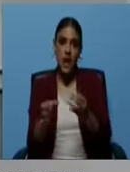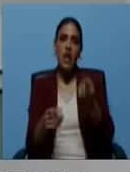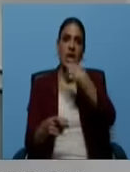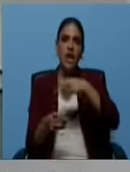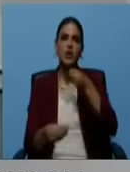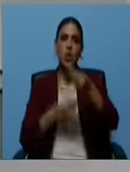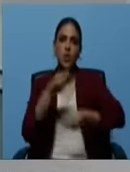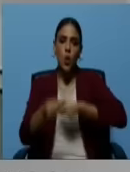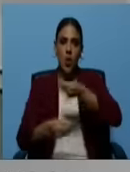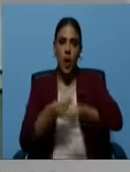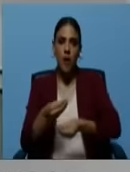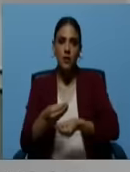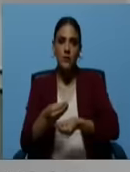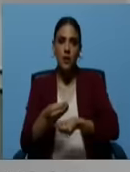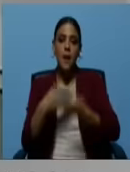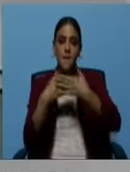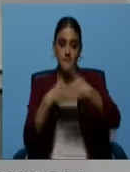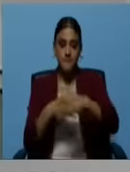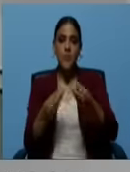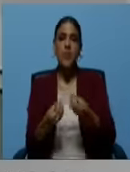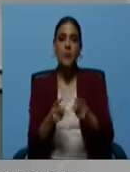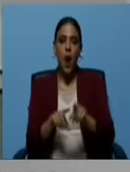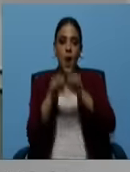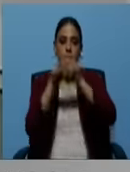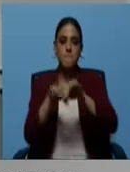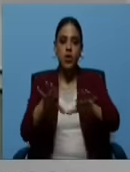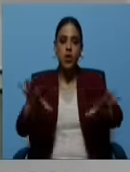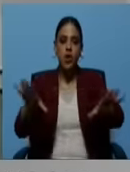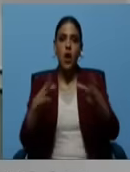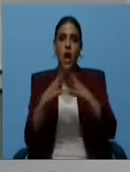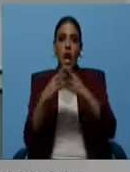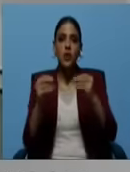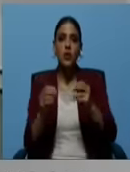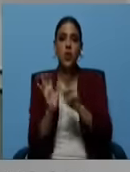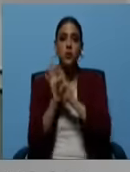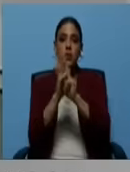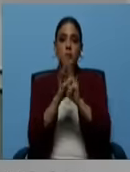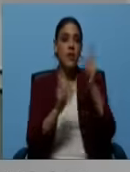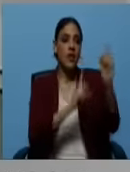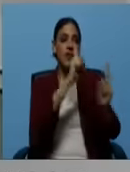a proceder a entregar a